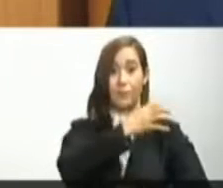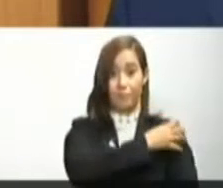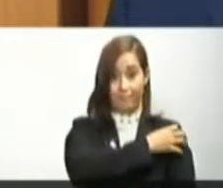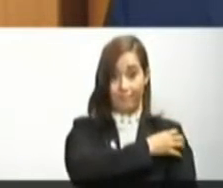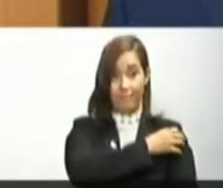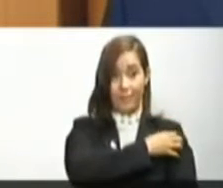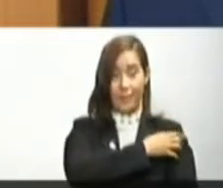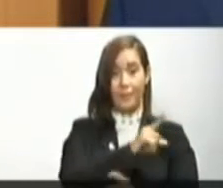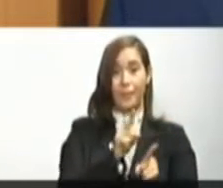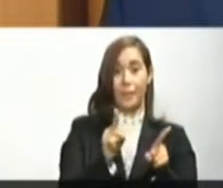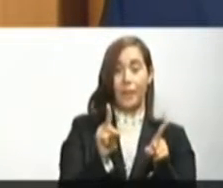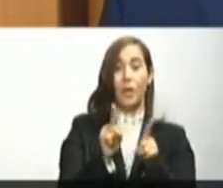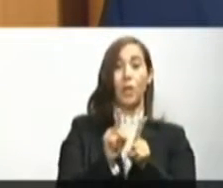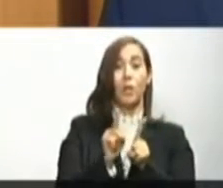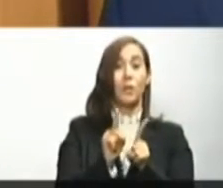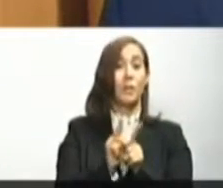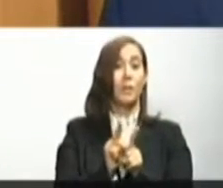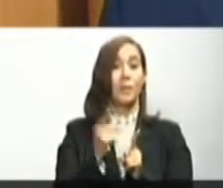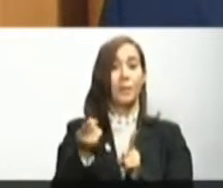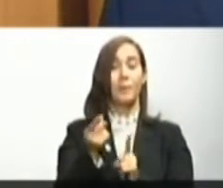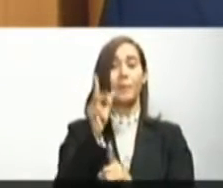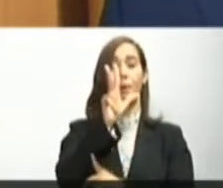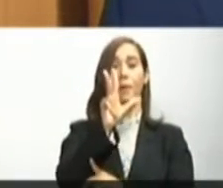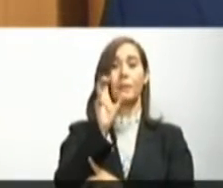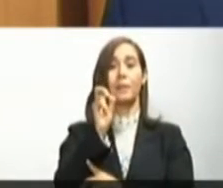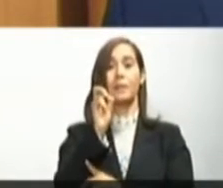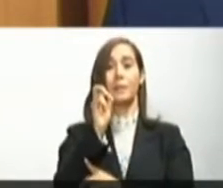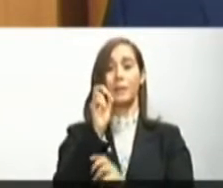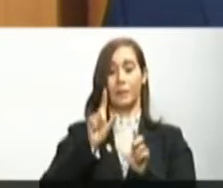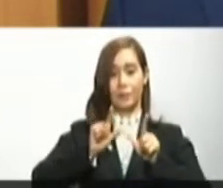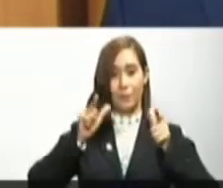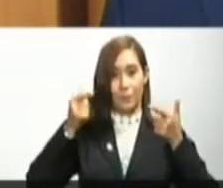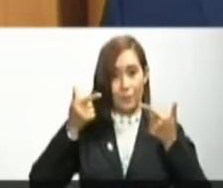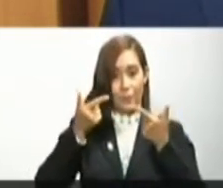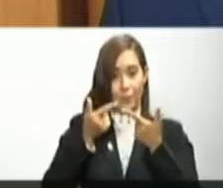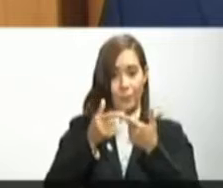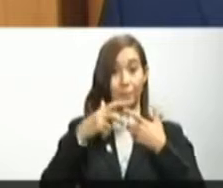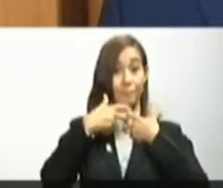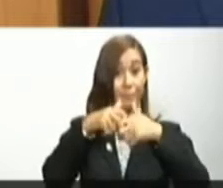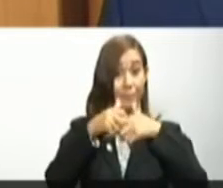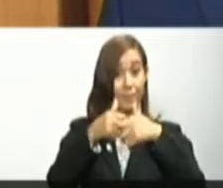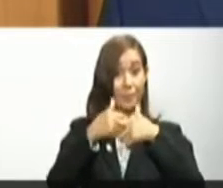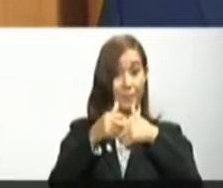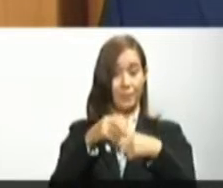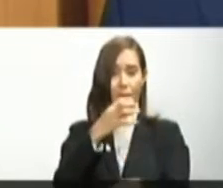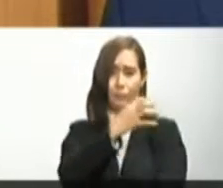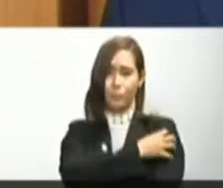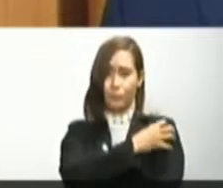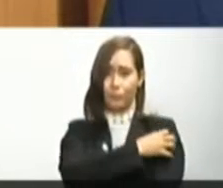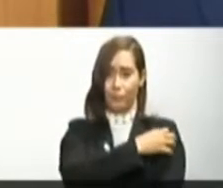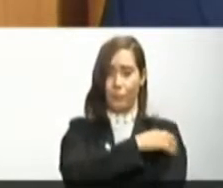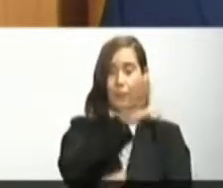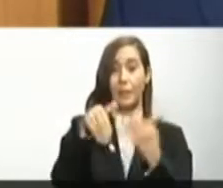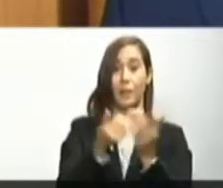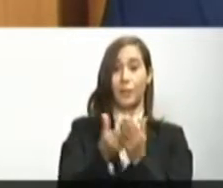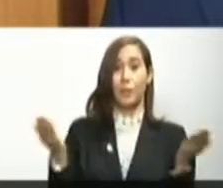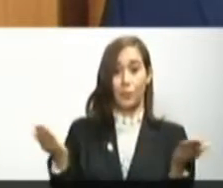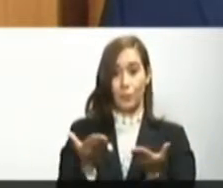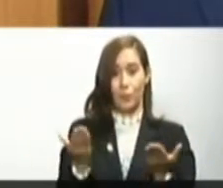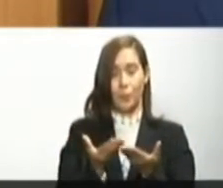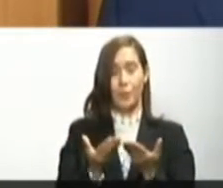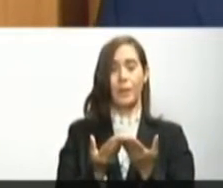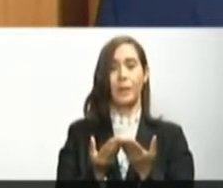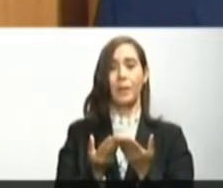también se realizó el 13º Foro Empresarial, al cual asistieron, a pesar de la pandemia,